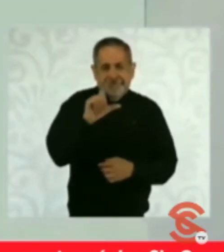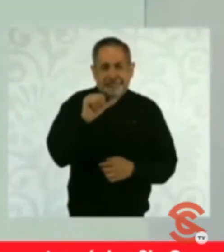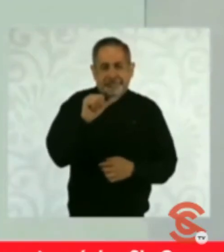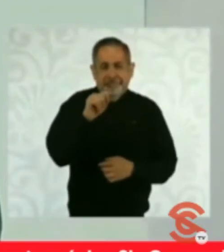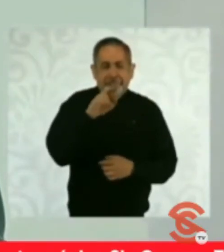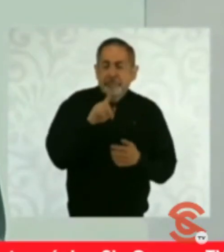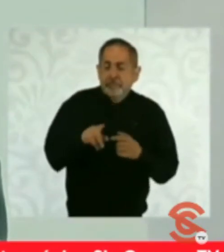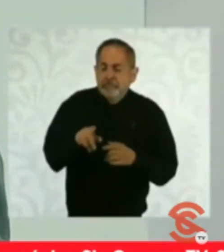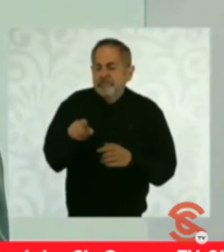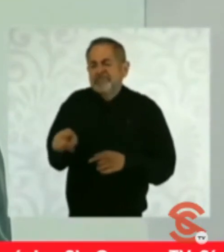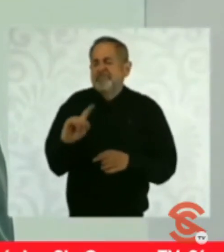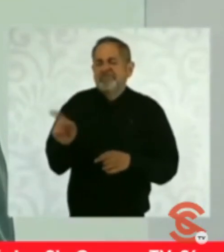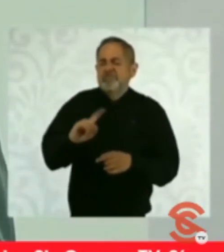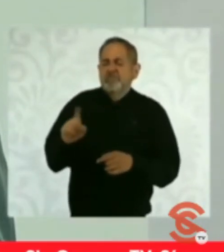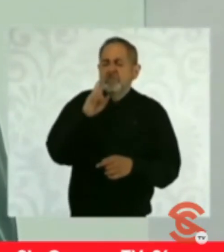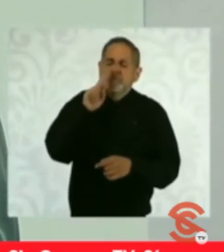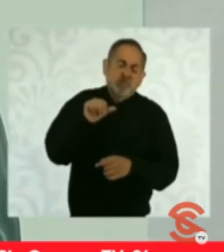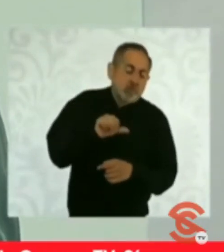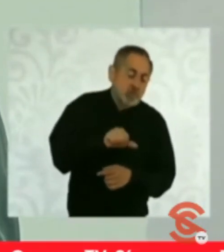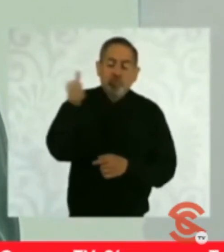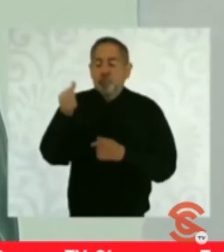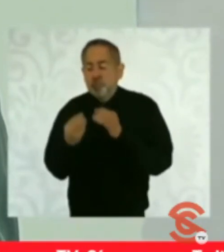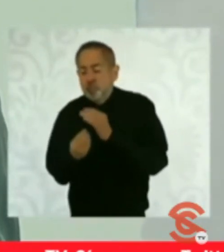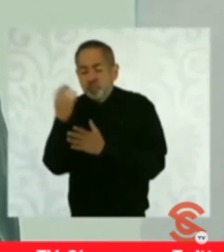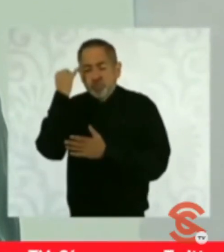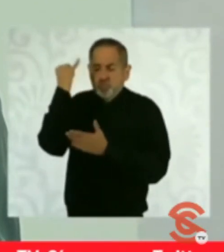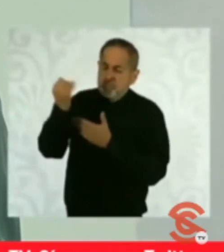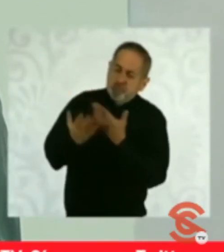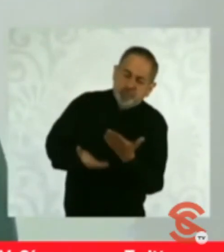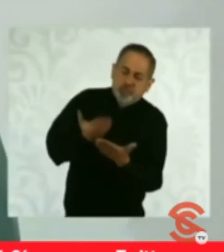les hago una nueva propuesta de constitución,